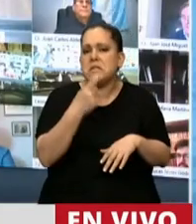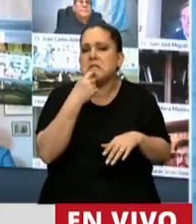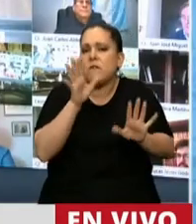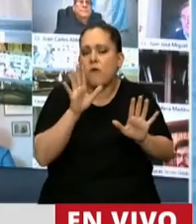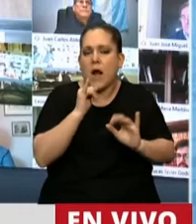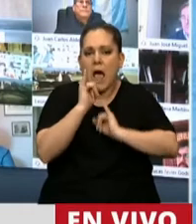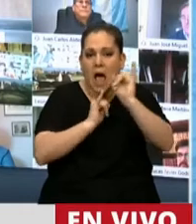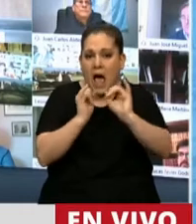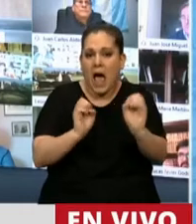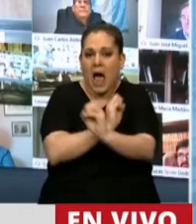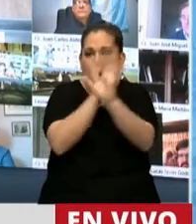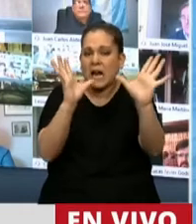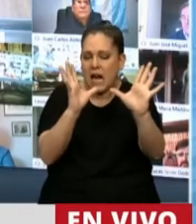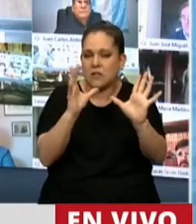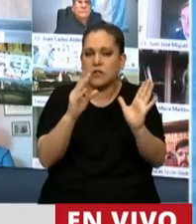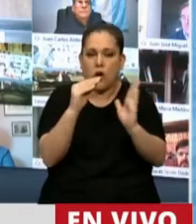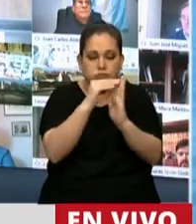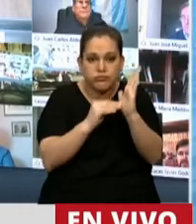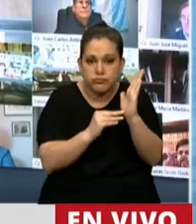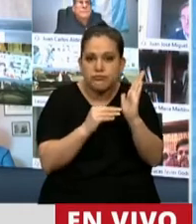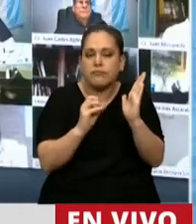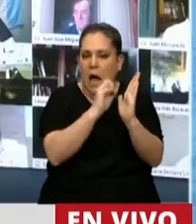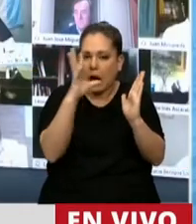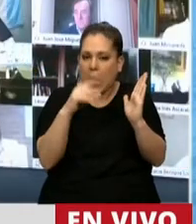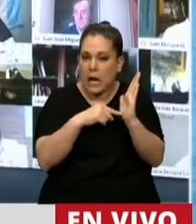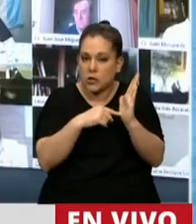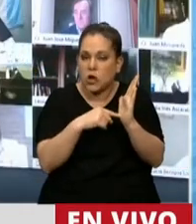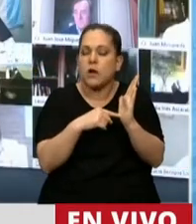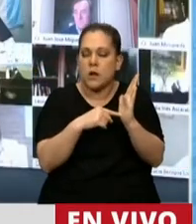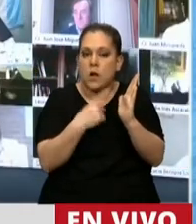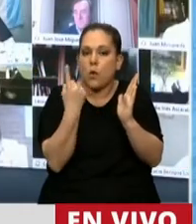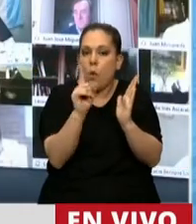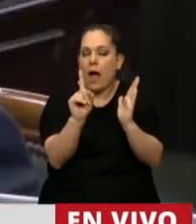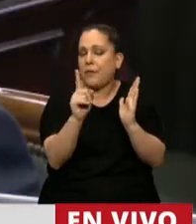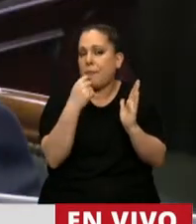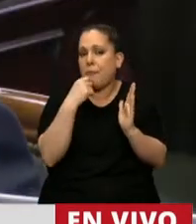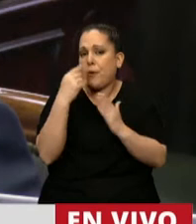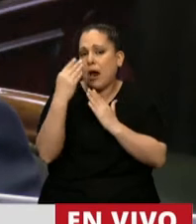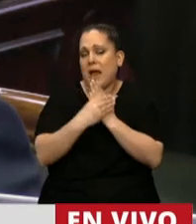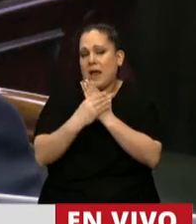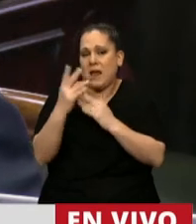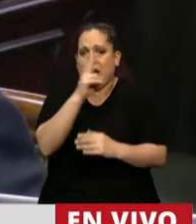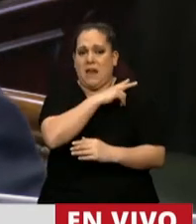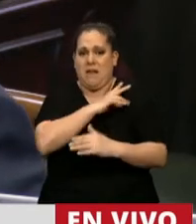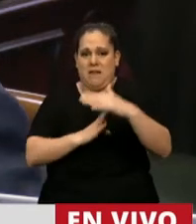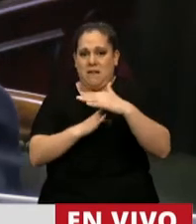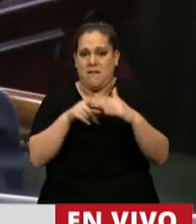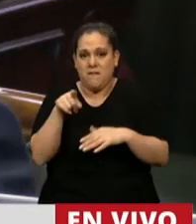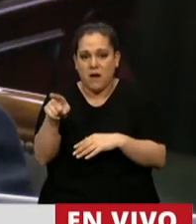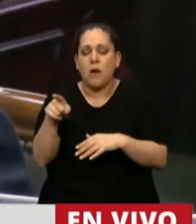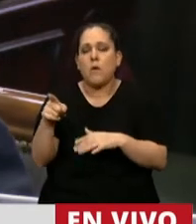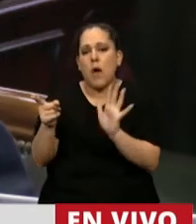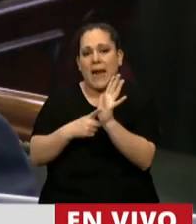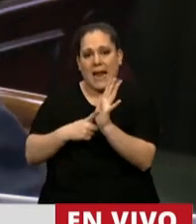las aclaraciones necesarias ahora en el recinto, y que cuando el jefe, desde la jefatura de gabinete se haga